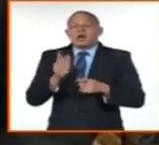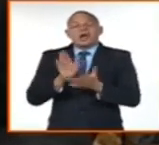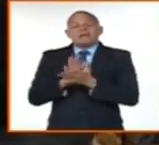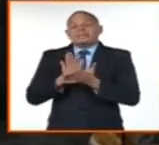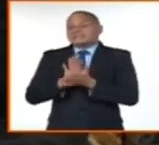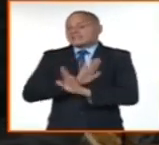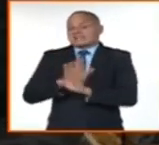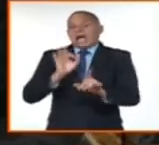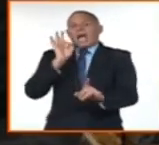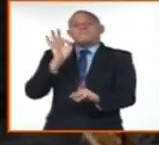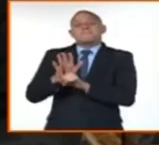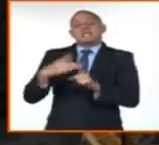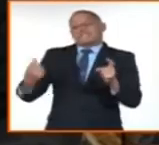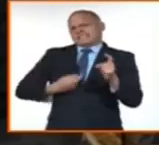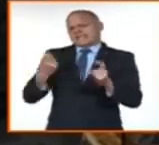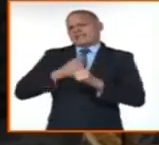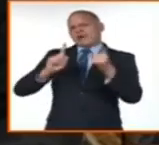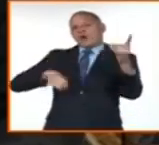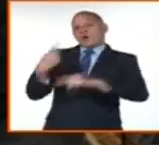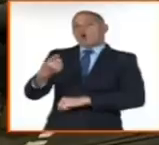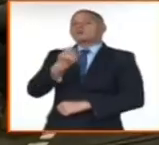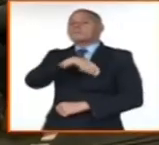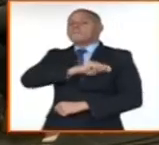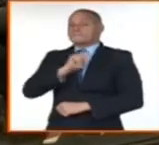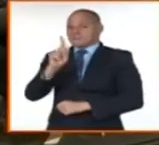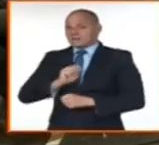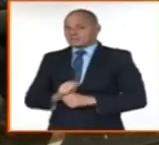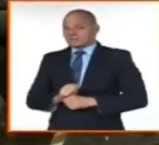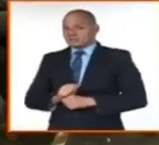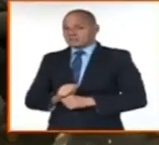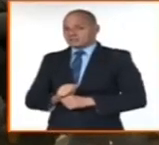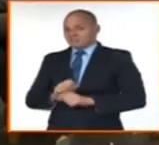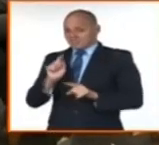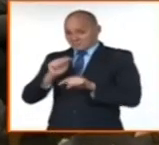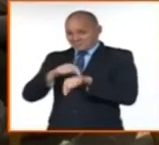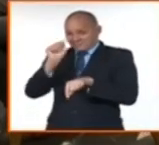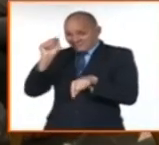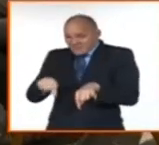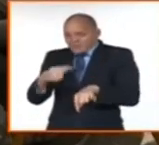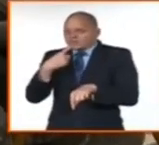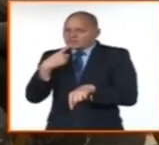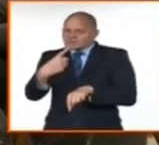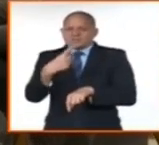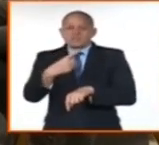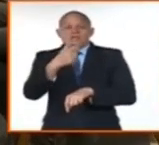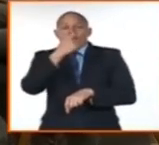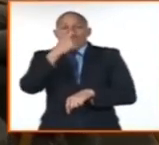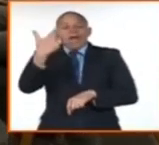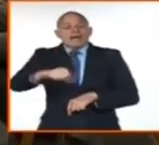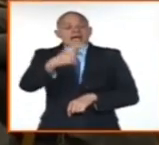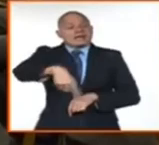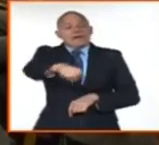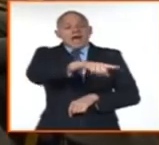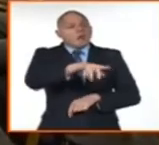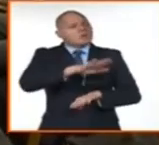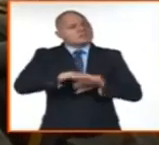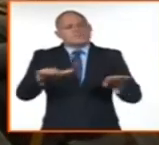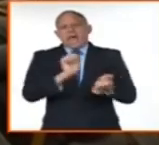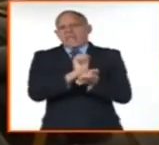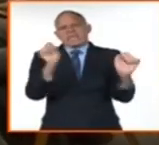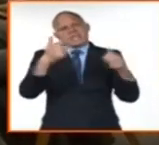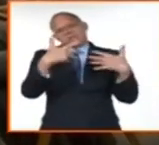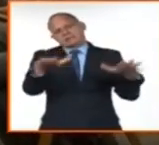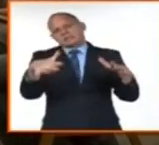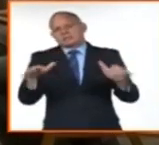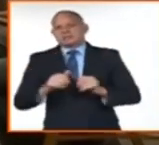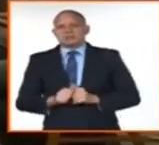España y con ese grito de guerra le da la libertad a sus esclavos y le dice a sus esclavos, los que quieran siguen, integren el